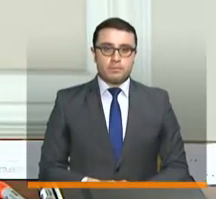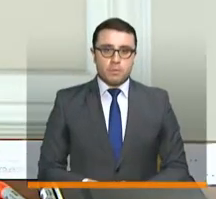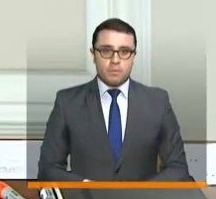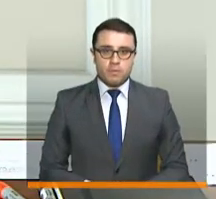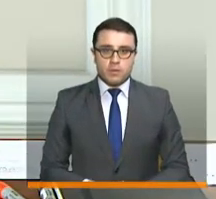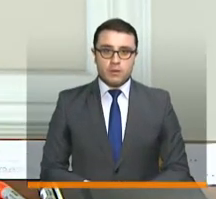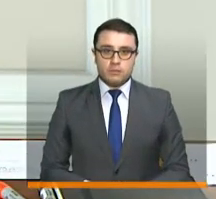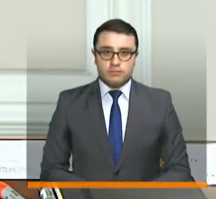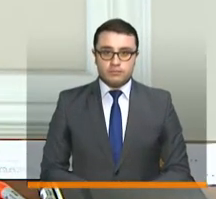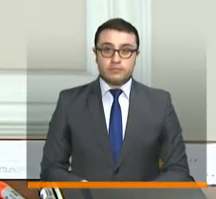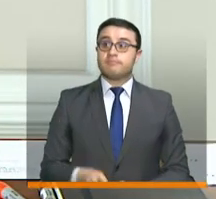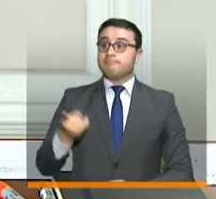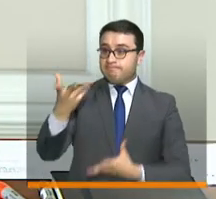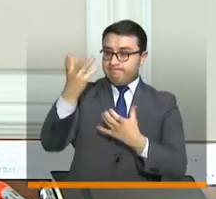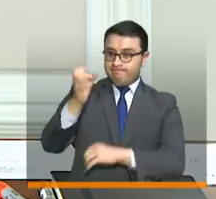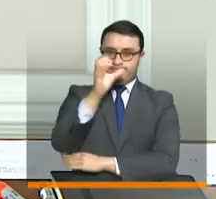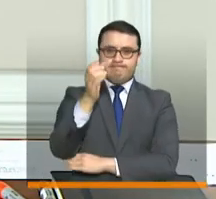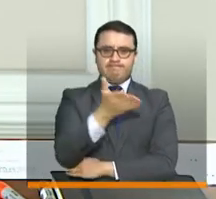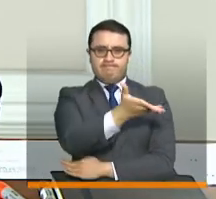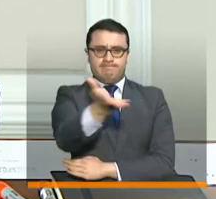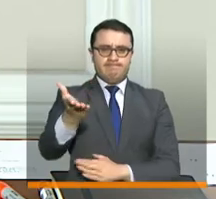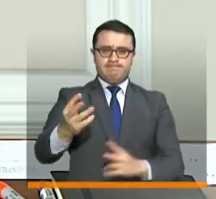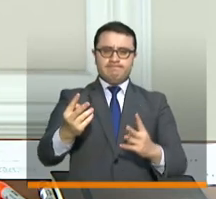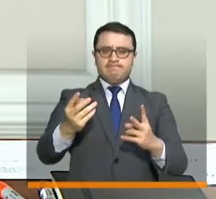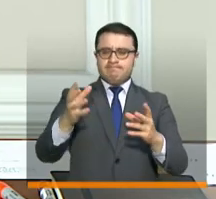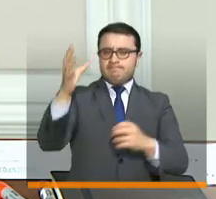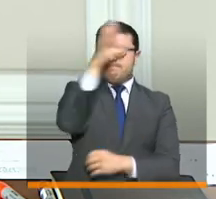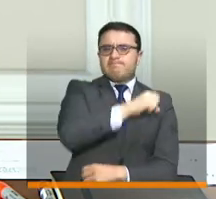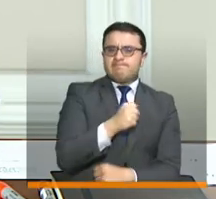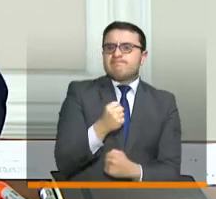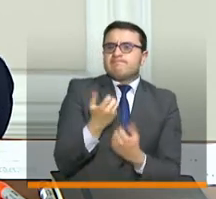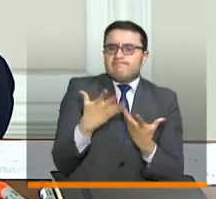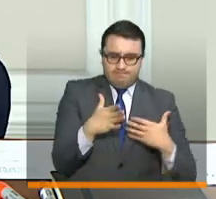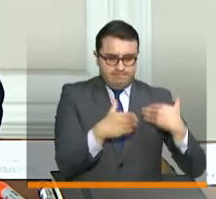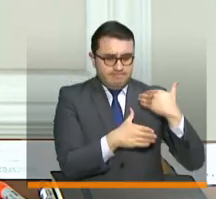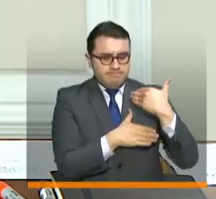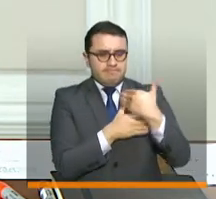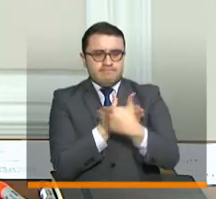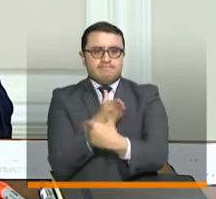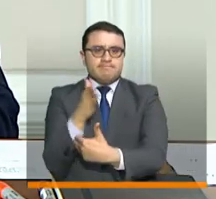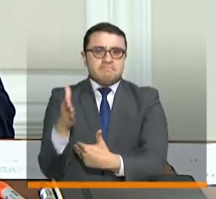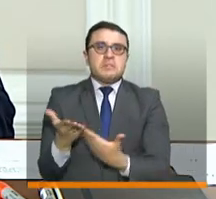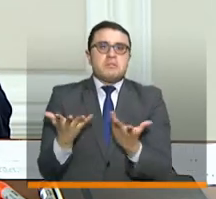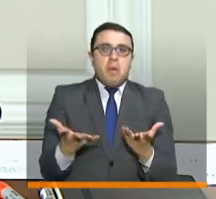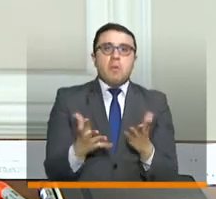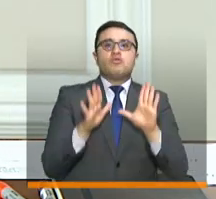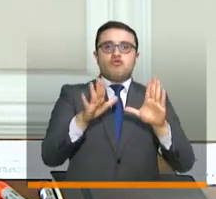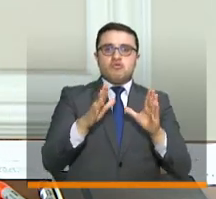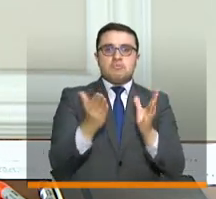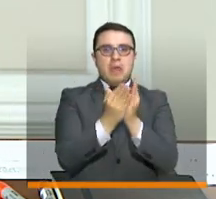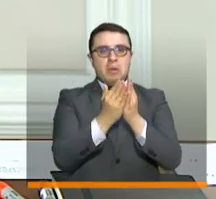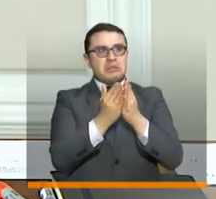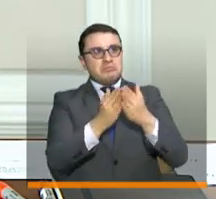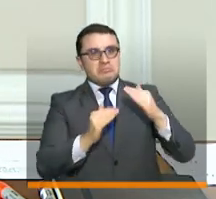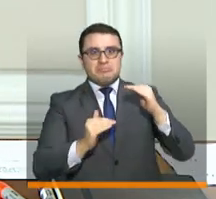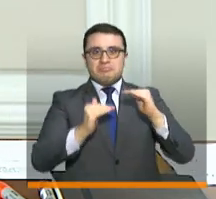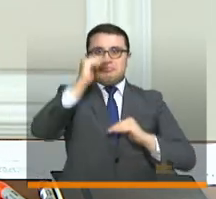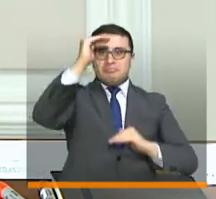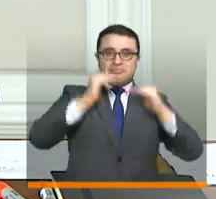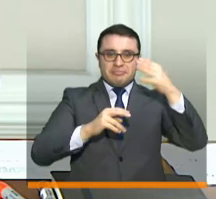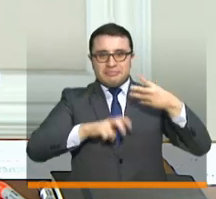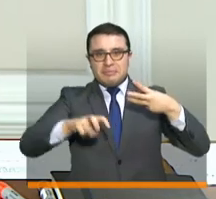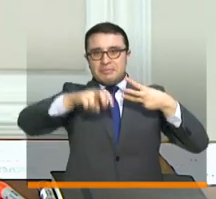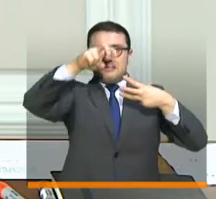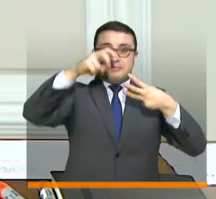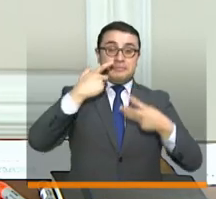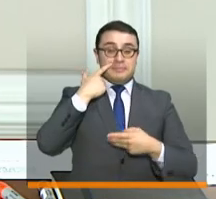los colombianos también vieran cómo avanza todo este proceso en distintos niveles de educación. Sí, sí. Pues a mí me parece muy